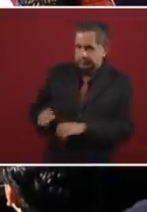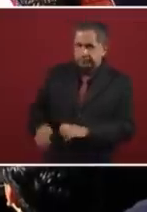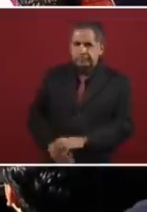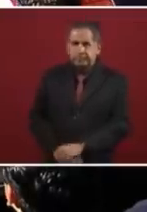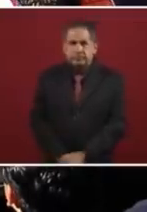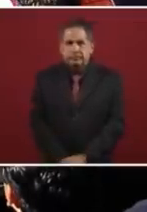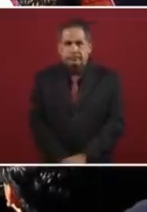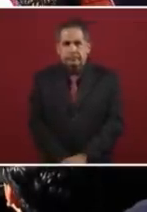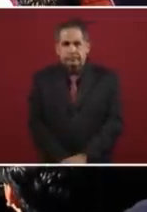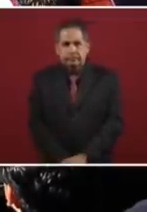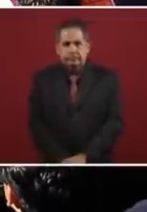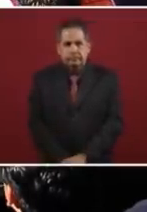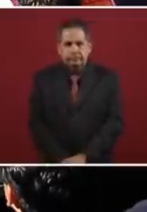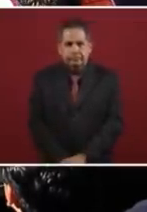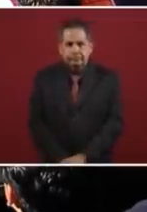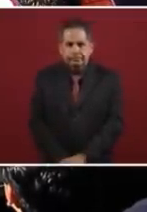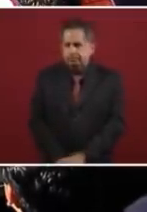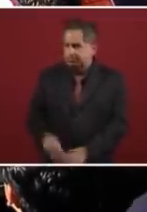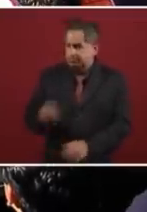en el oficialista